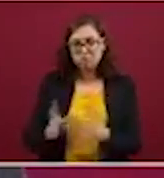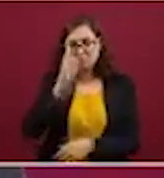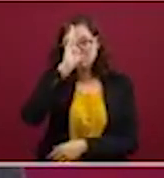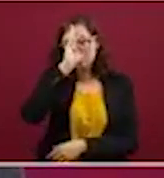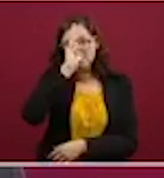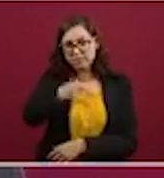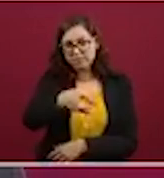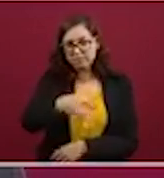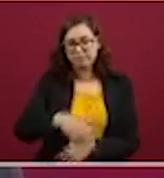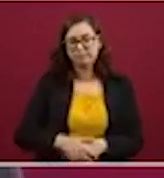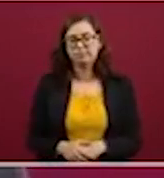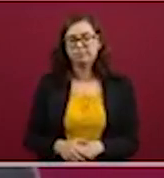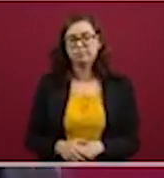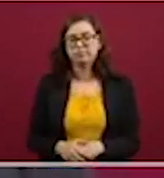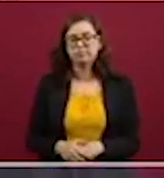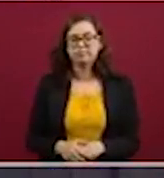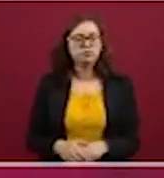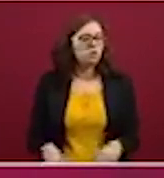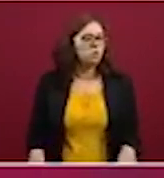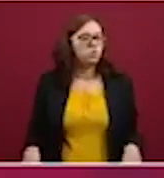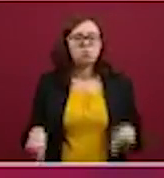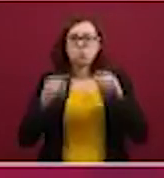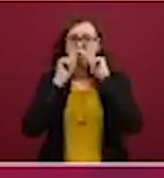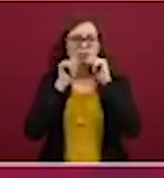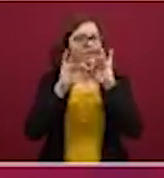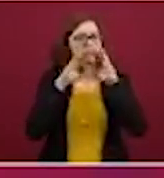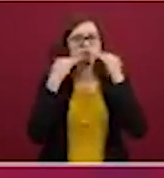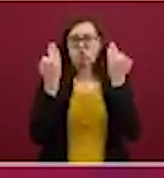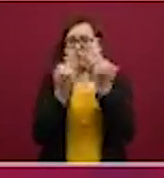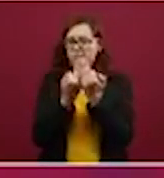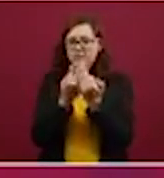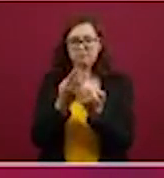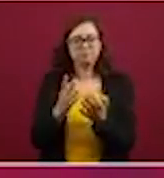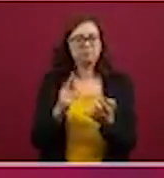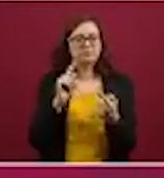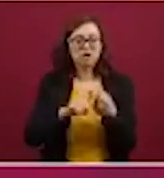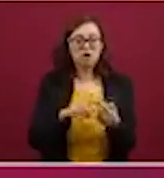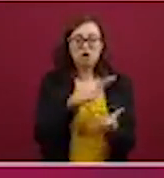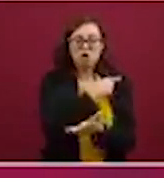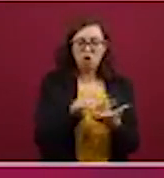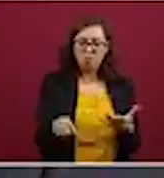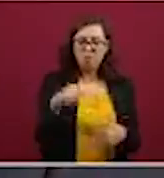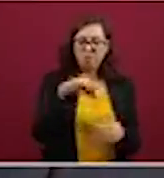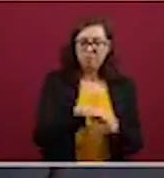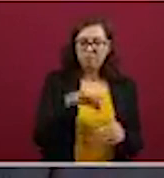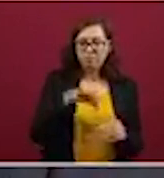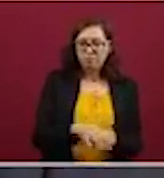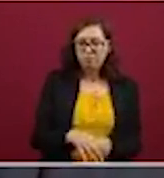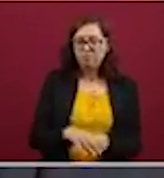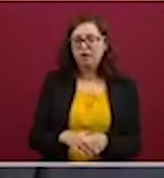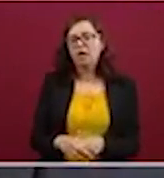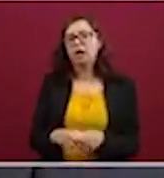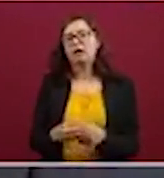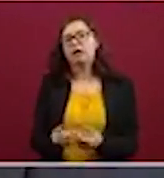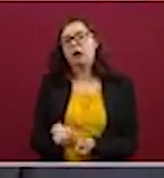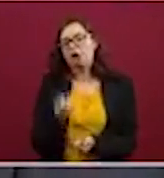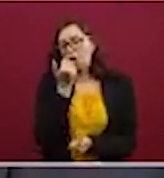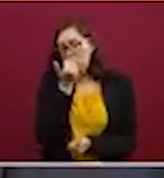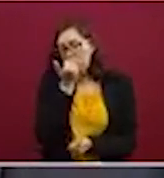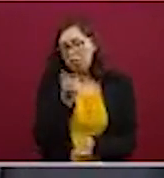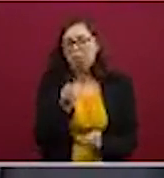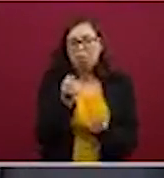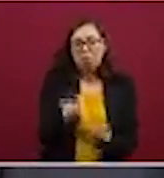electoral en ninguna de sus expresiones compra de voto entrega de migajas